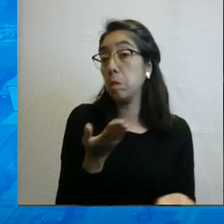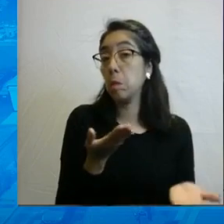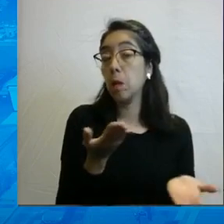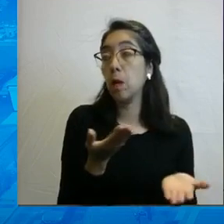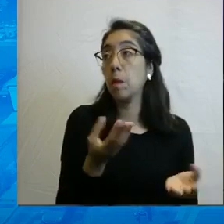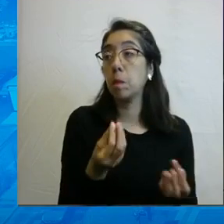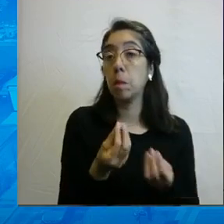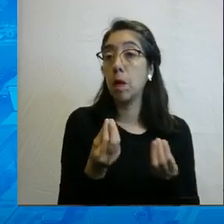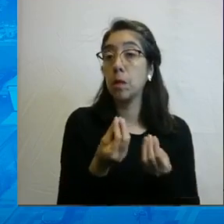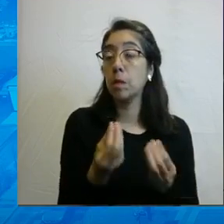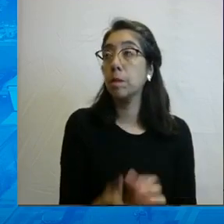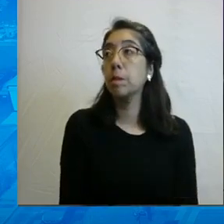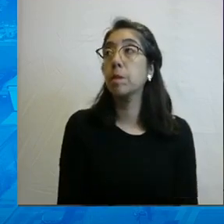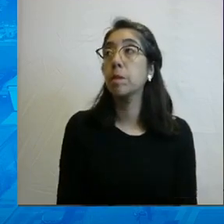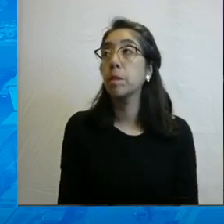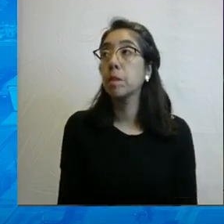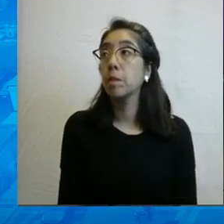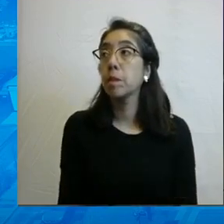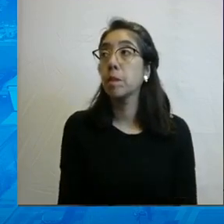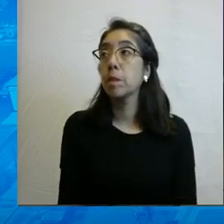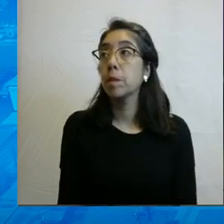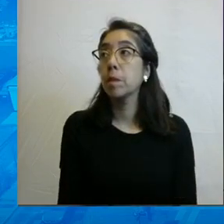lo que desee contarnos.